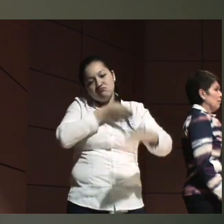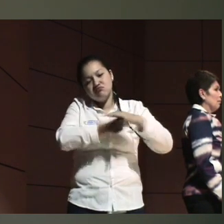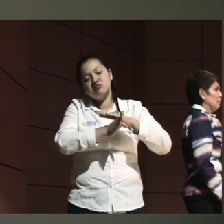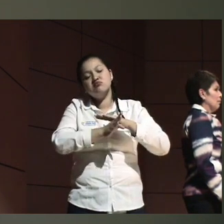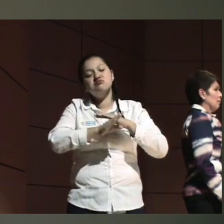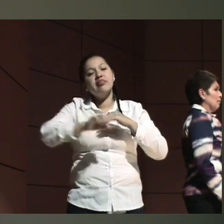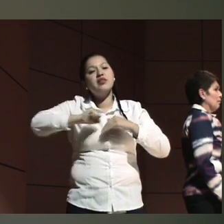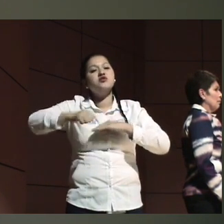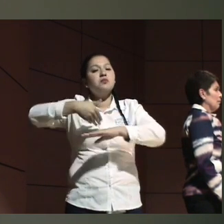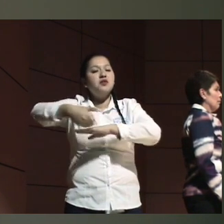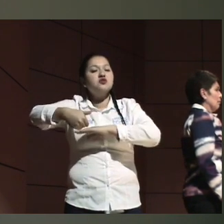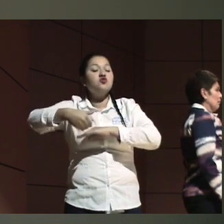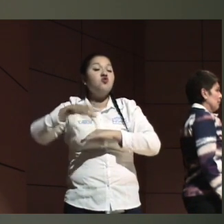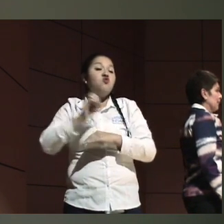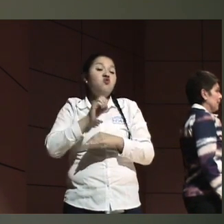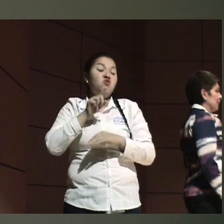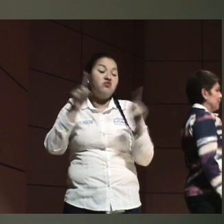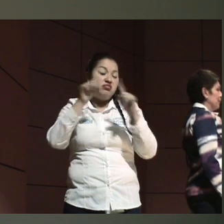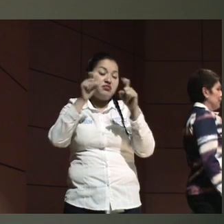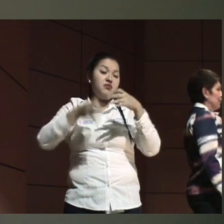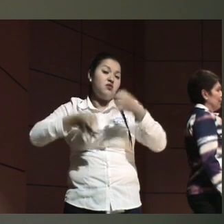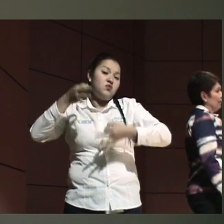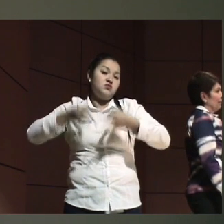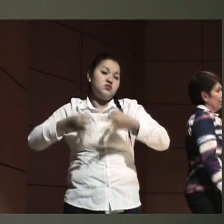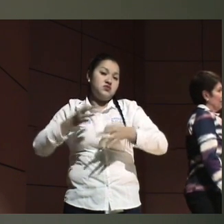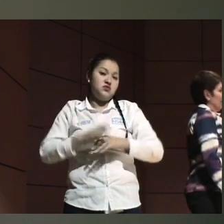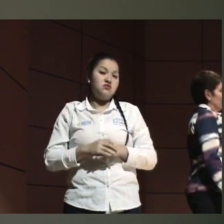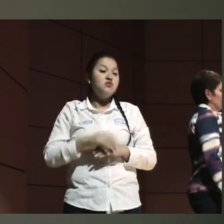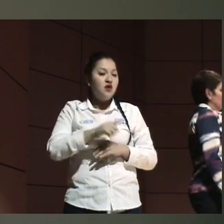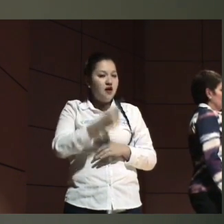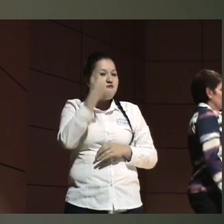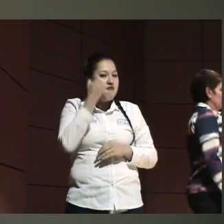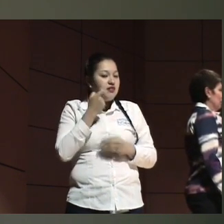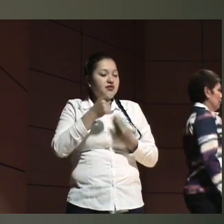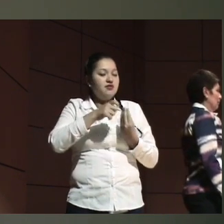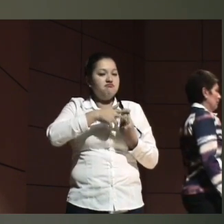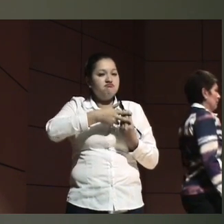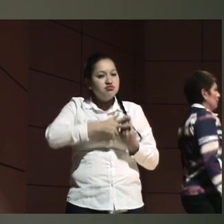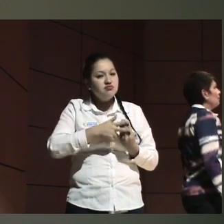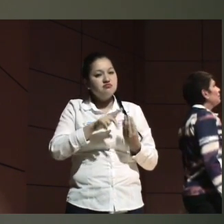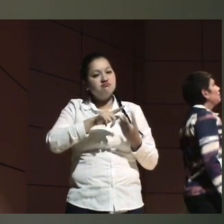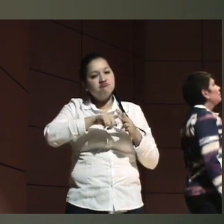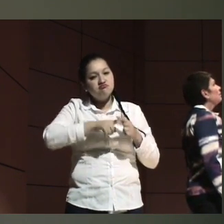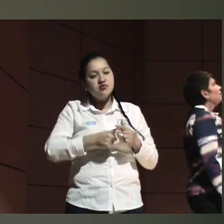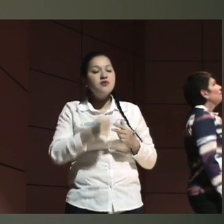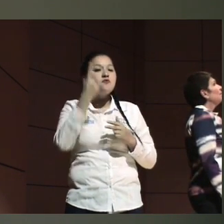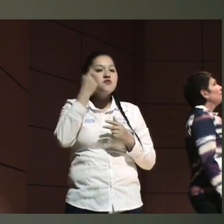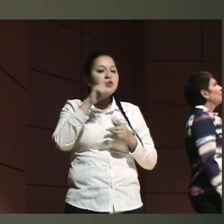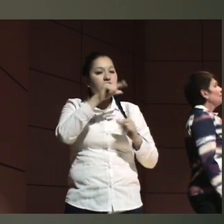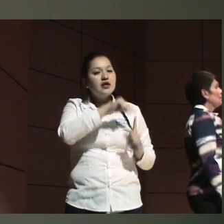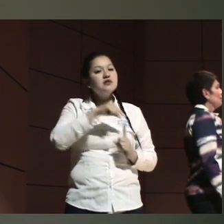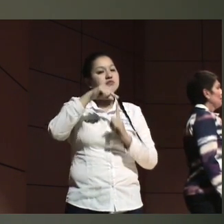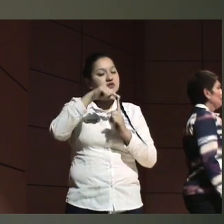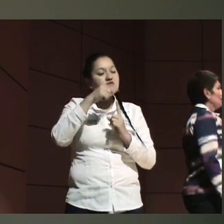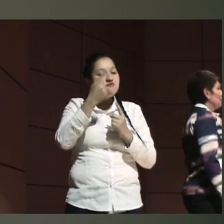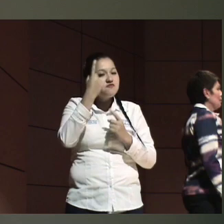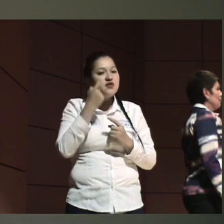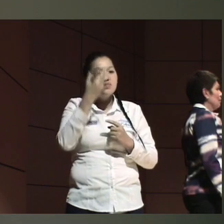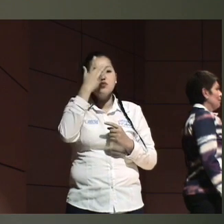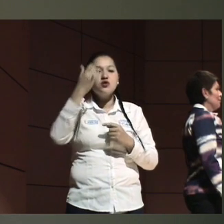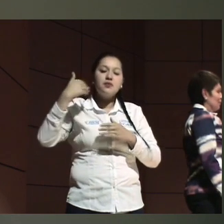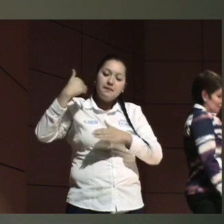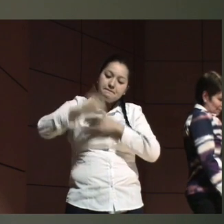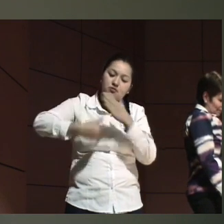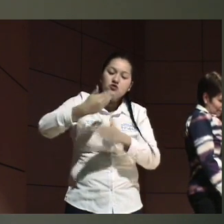acceder a la administración de justicia entonces no contamos con las herramientas específicas ni especiales porque no se han dado procesos